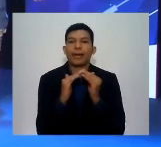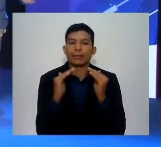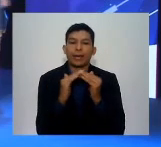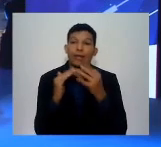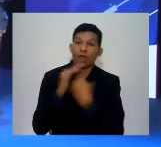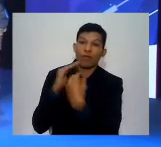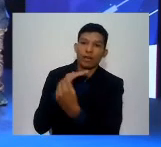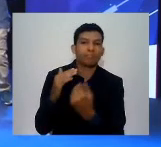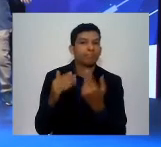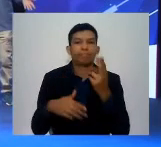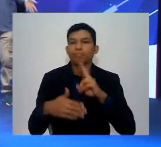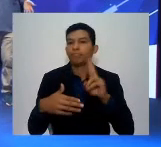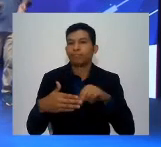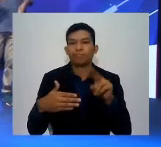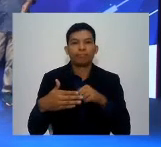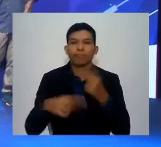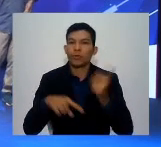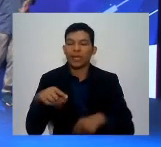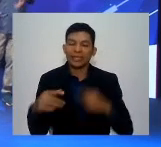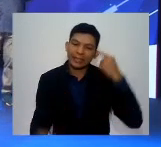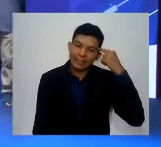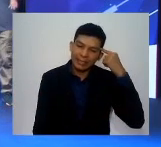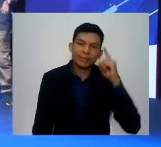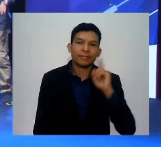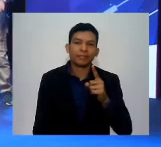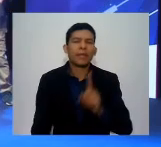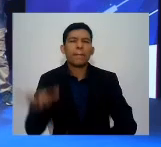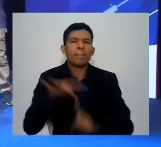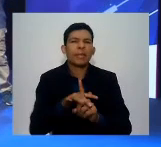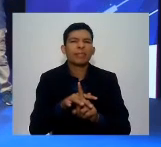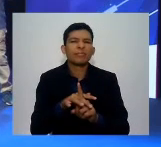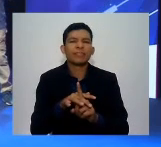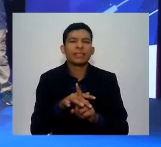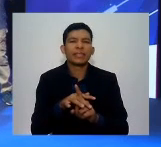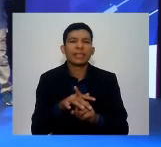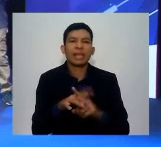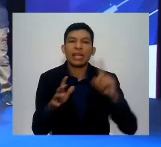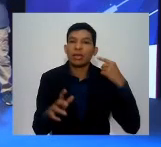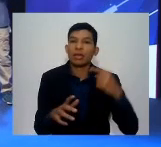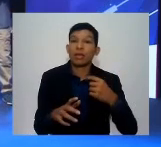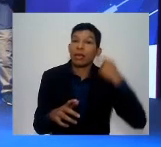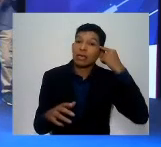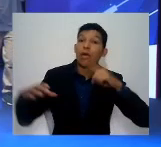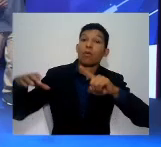día nosotros llegamos a los 50 años fácilmente, 60 años, 70 años. Y entonces,